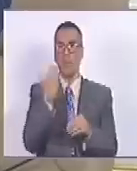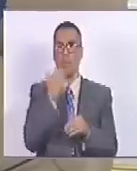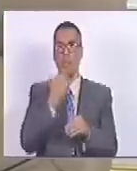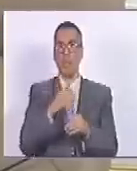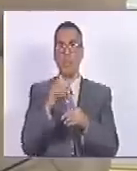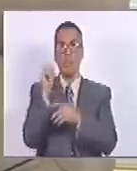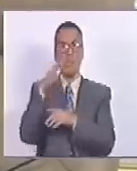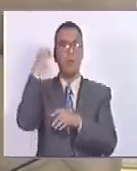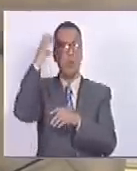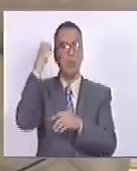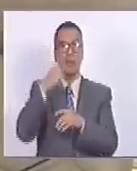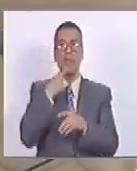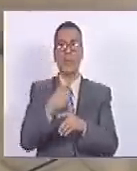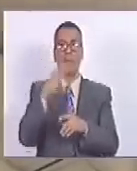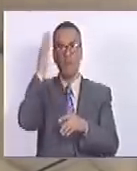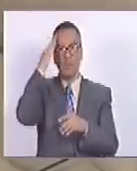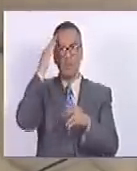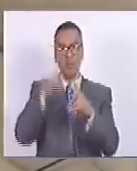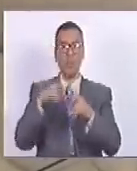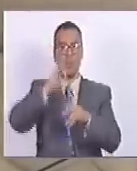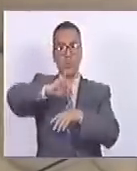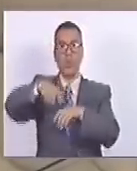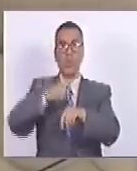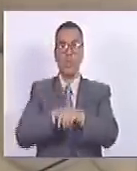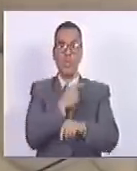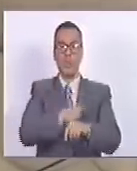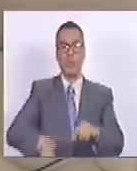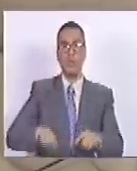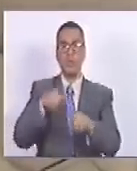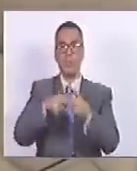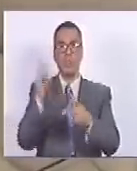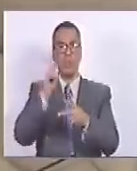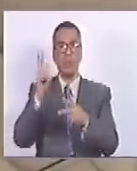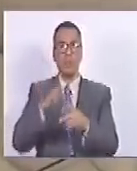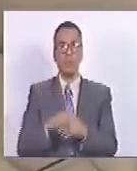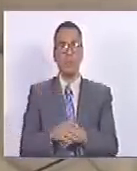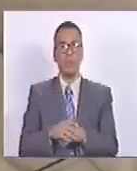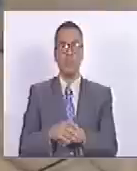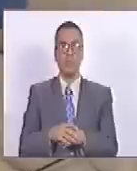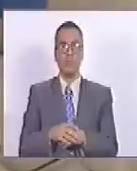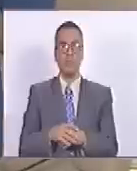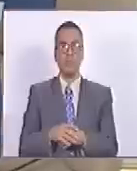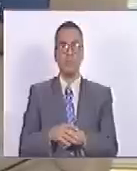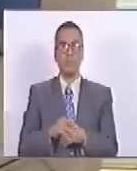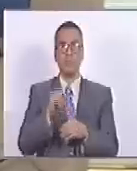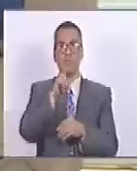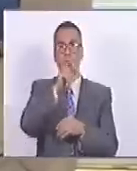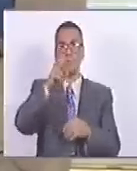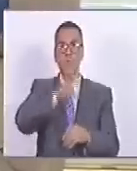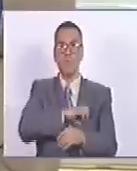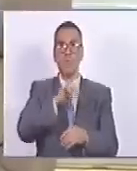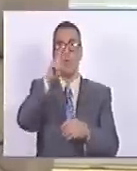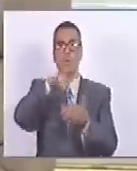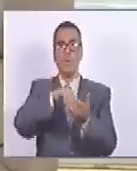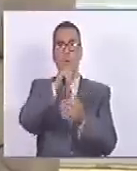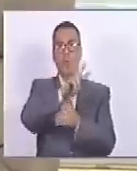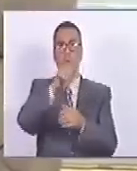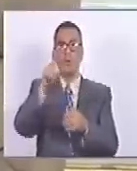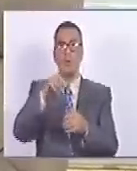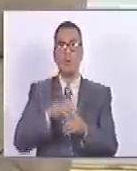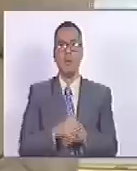Parlamento Europeo pide reconocimiento de Guaidó como presidente interino de Venezuela. el 22 de enero del